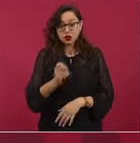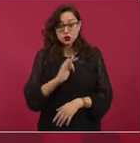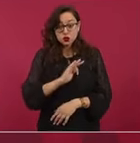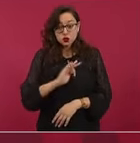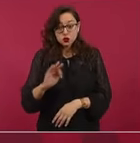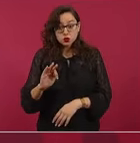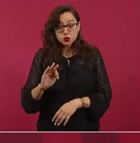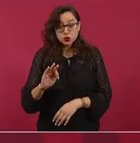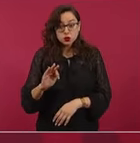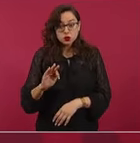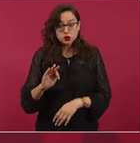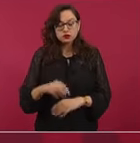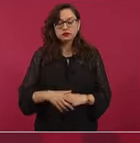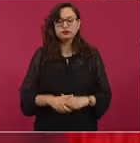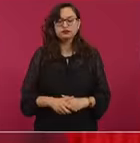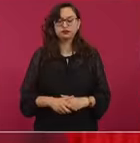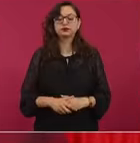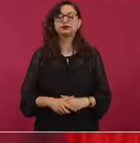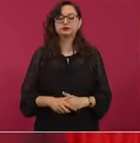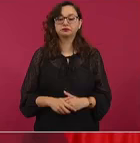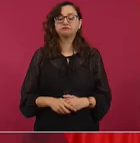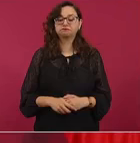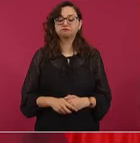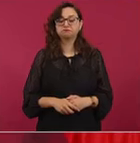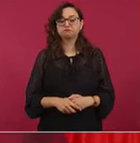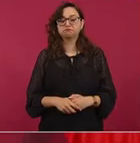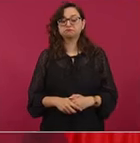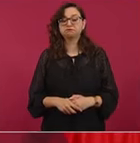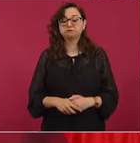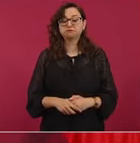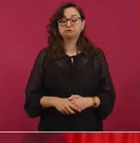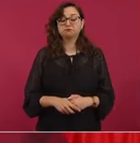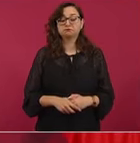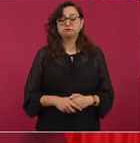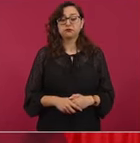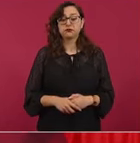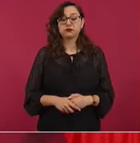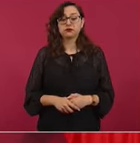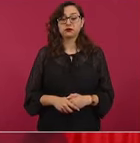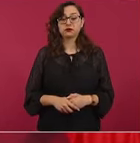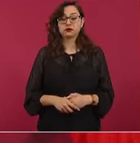Entonces, sí, los medios. Me acuerdo que